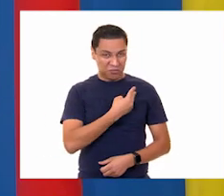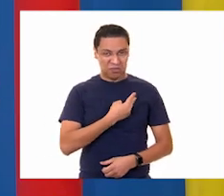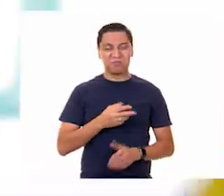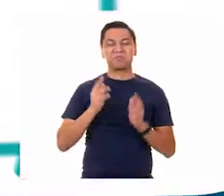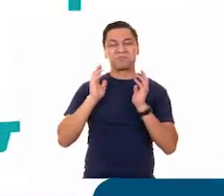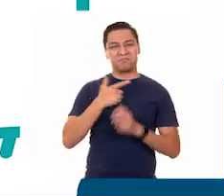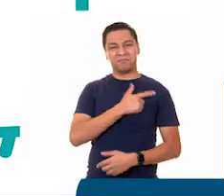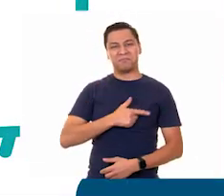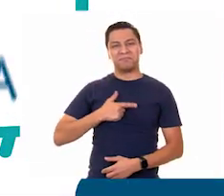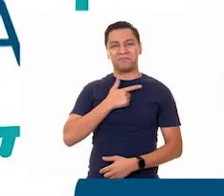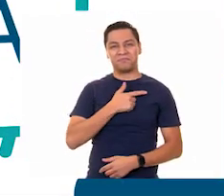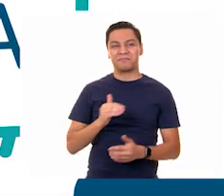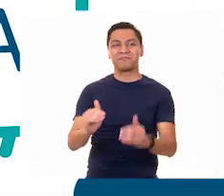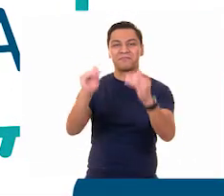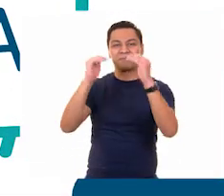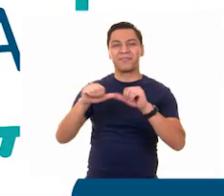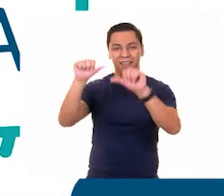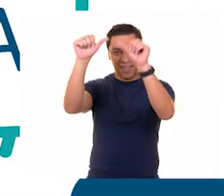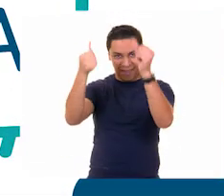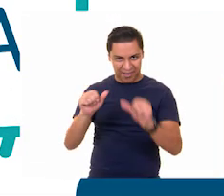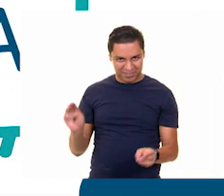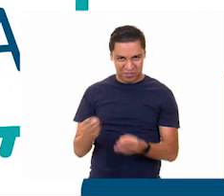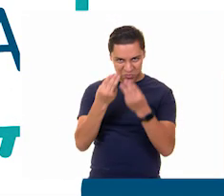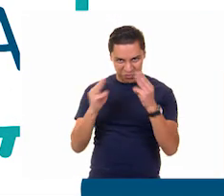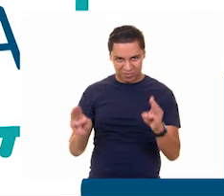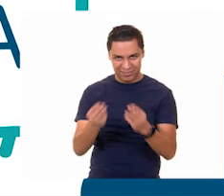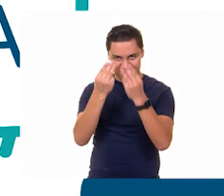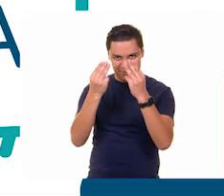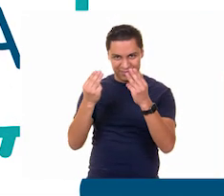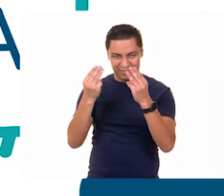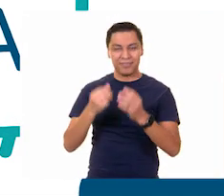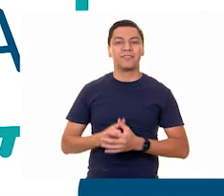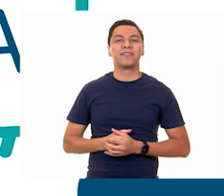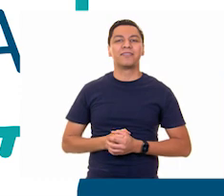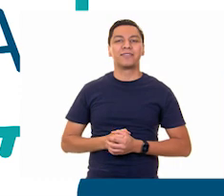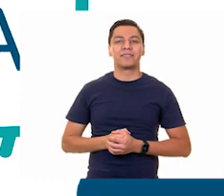nosotros. A continuación, Artes Música.